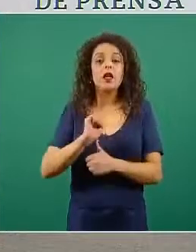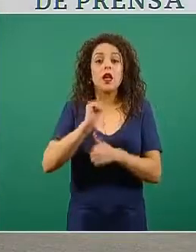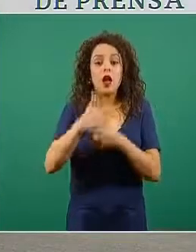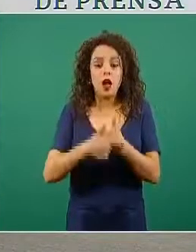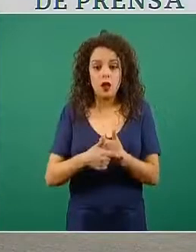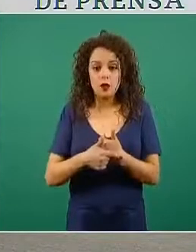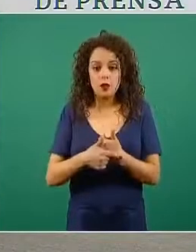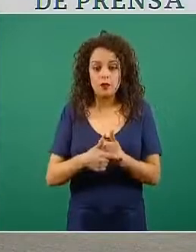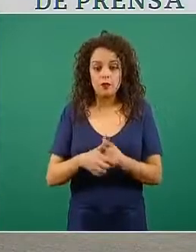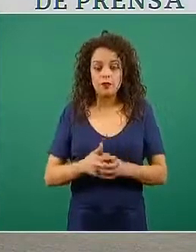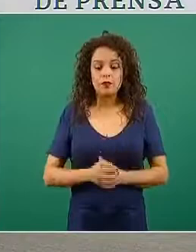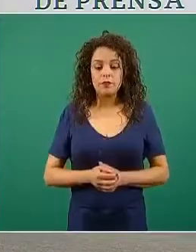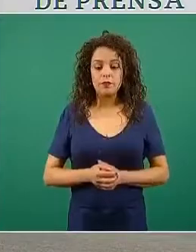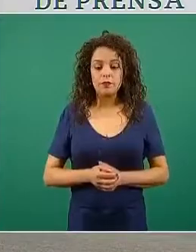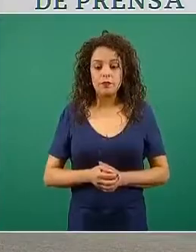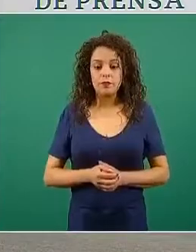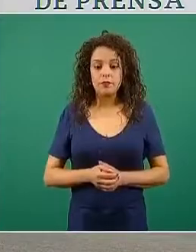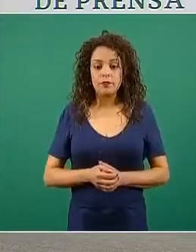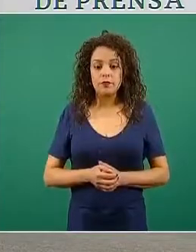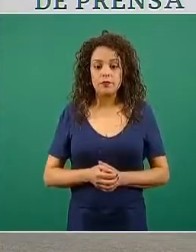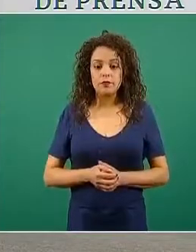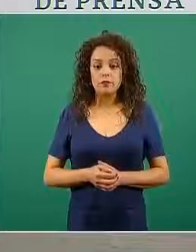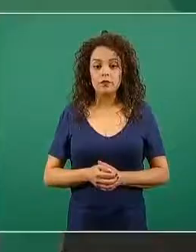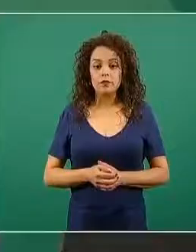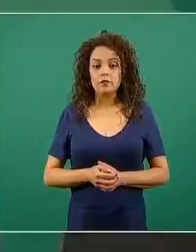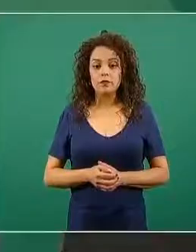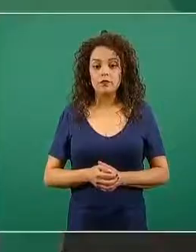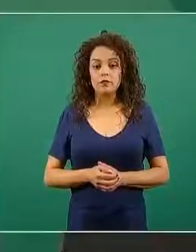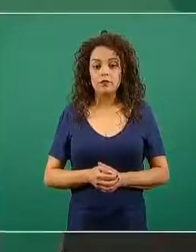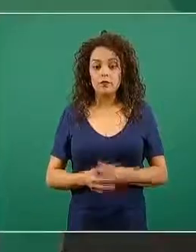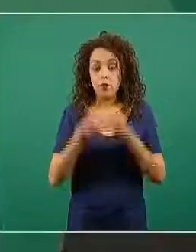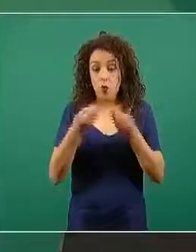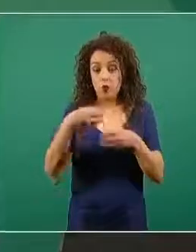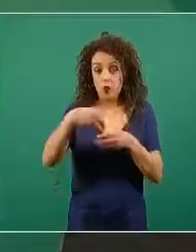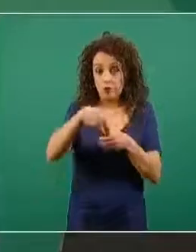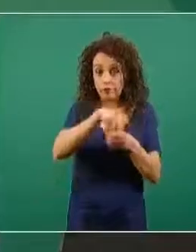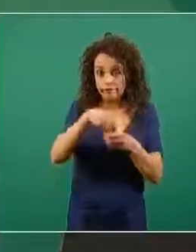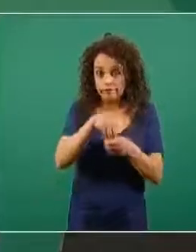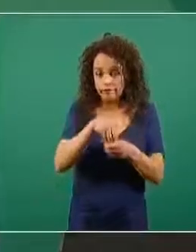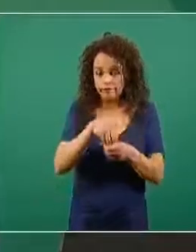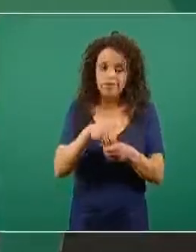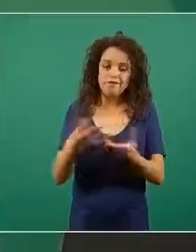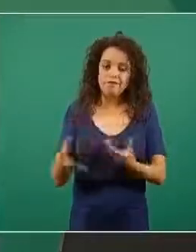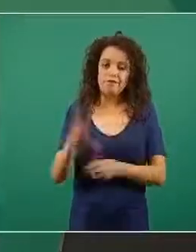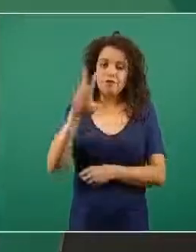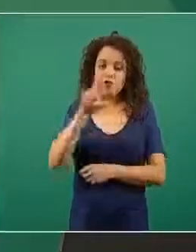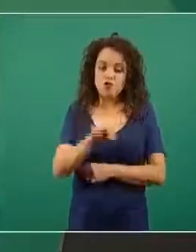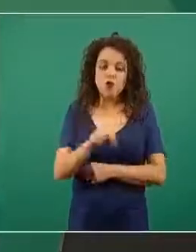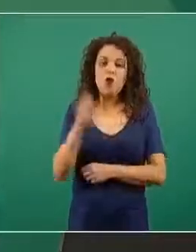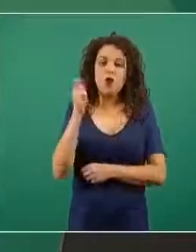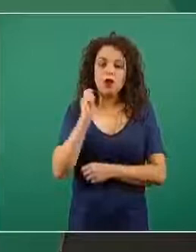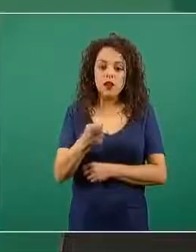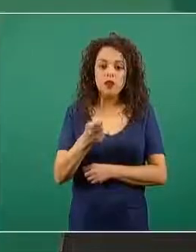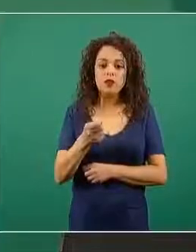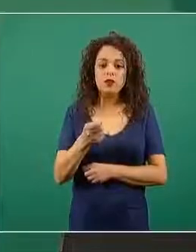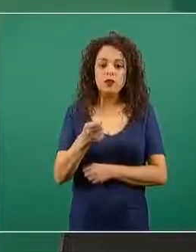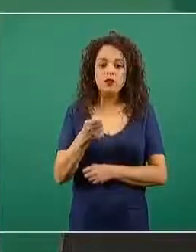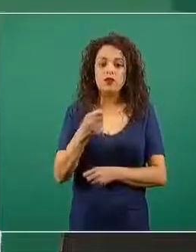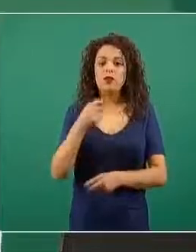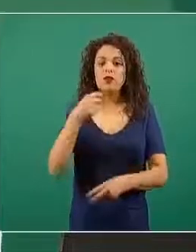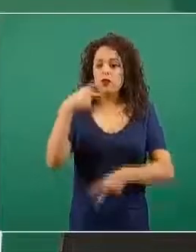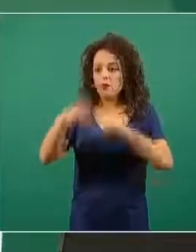lo suficientemente ocupada, no generar más tráfico